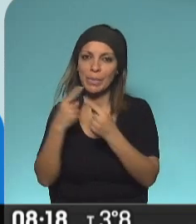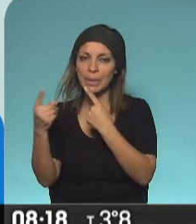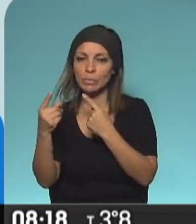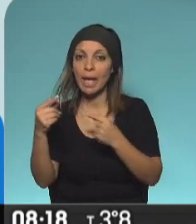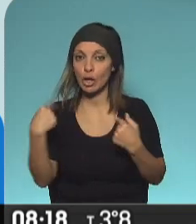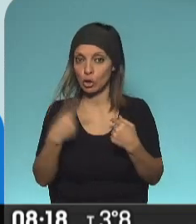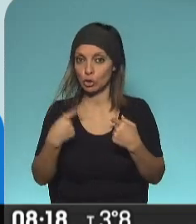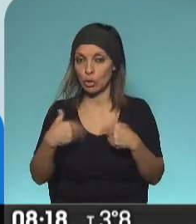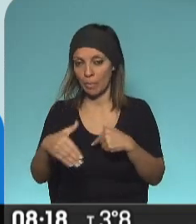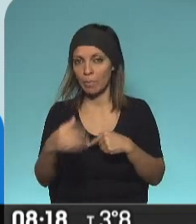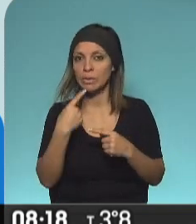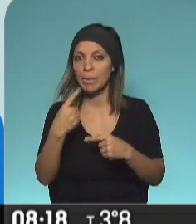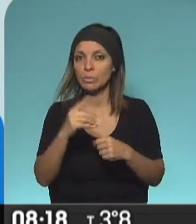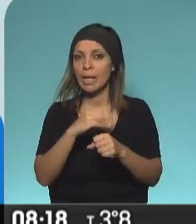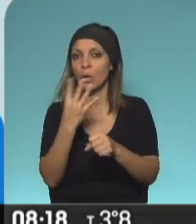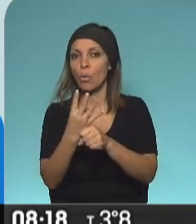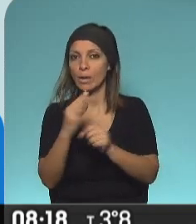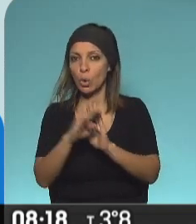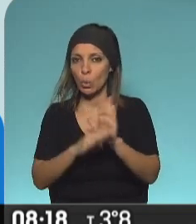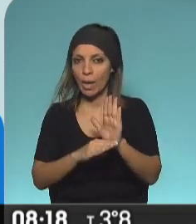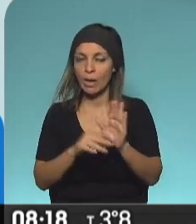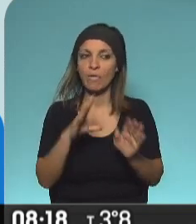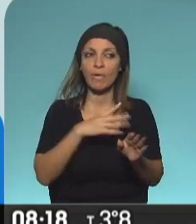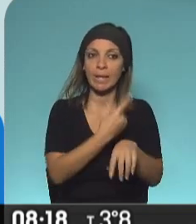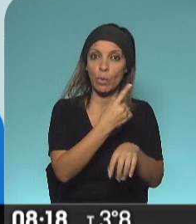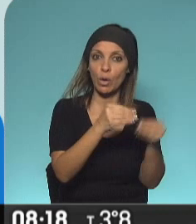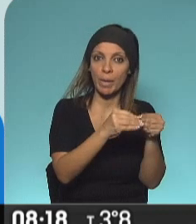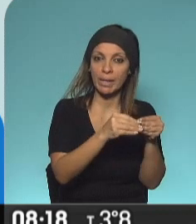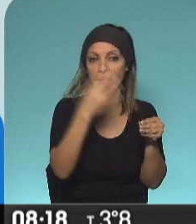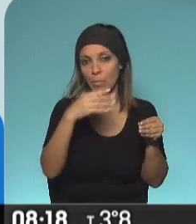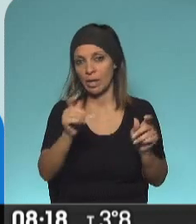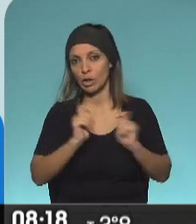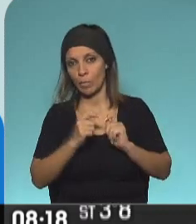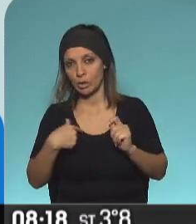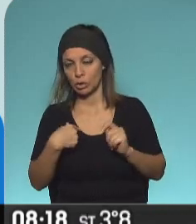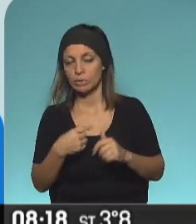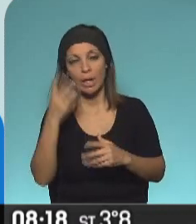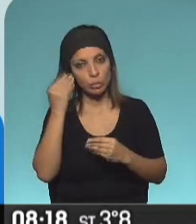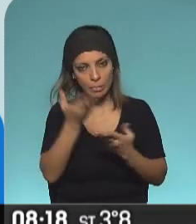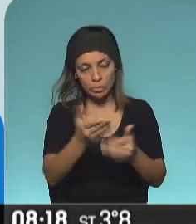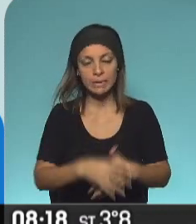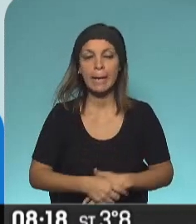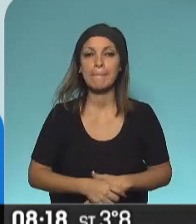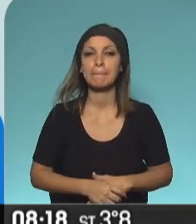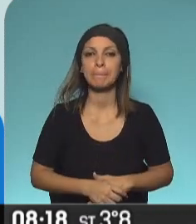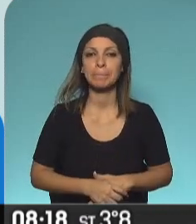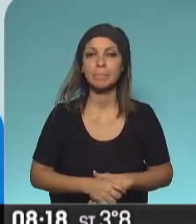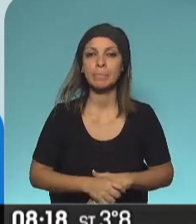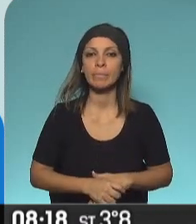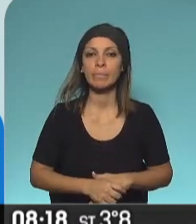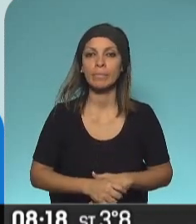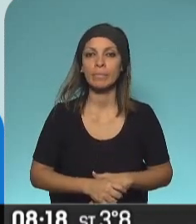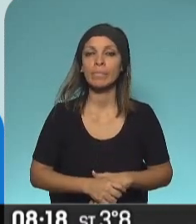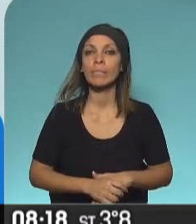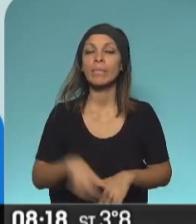a preguntar en cuarto término, falta una colega, luego preguntamos nosotros. Vamos a escuchar al ministro. Seguramente va a disminuir la contagiosidad en